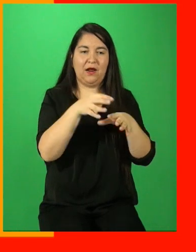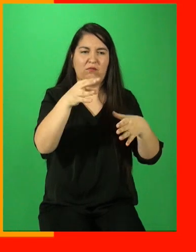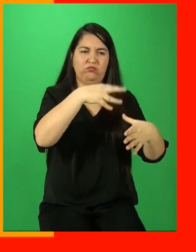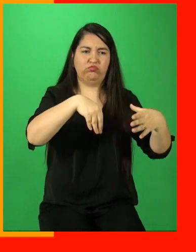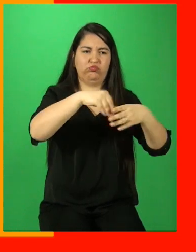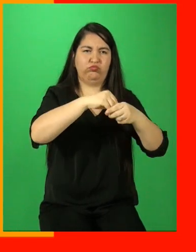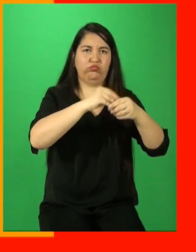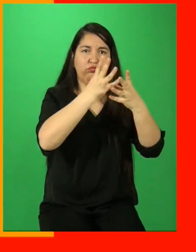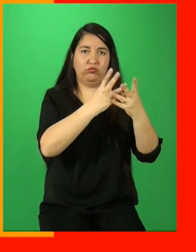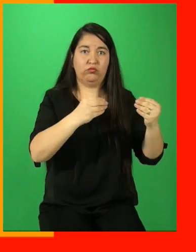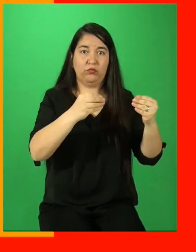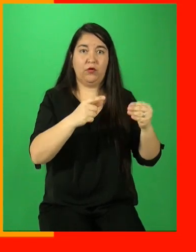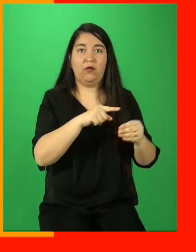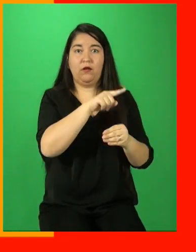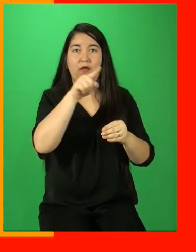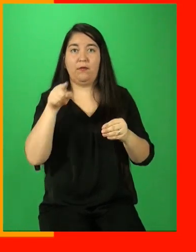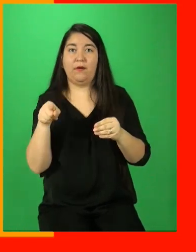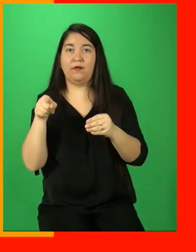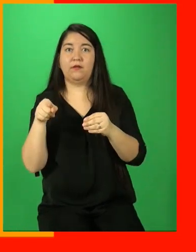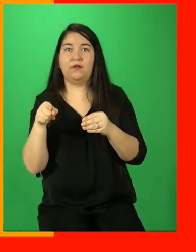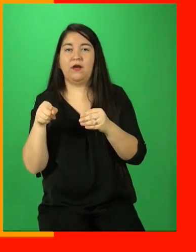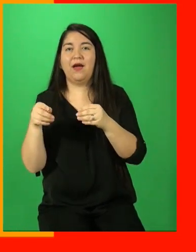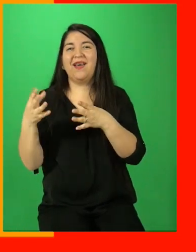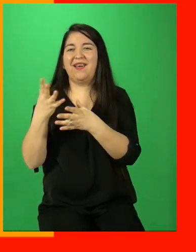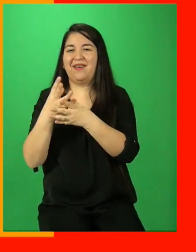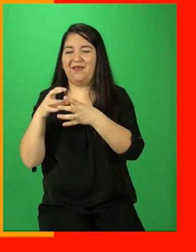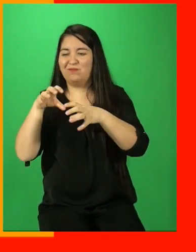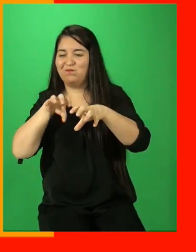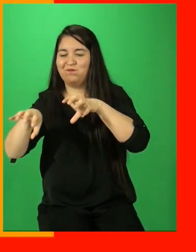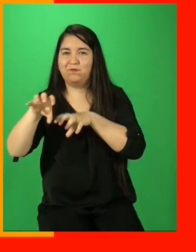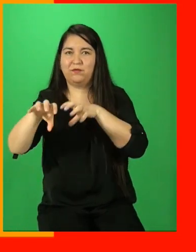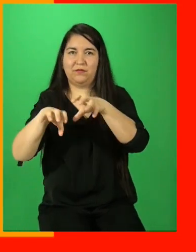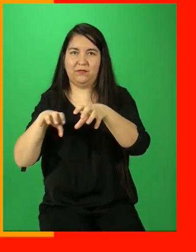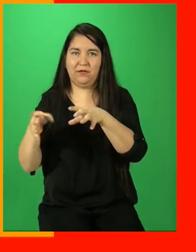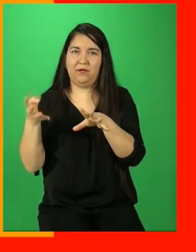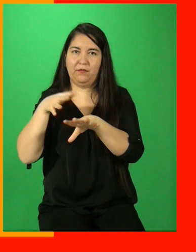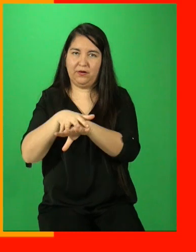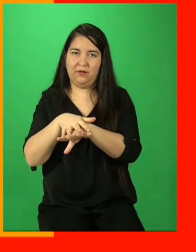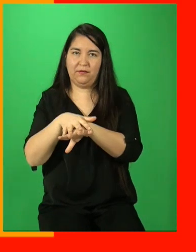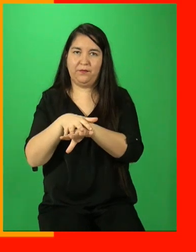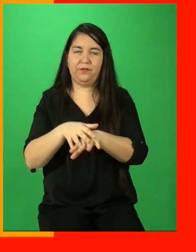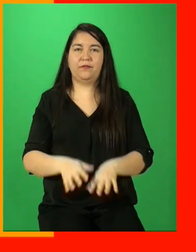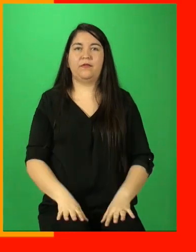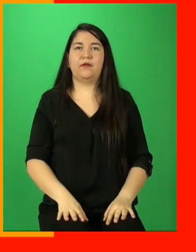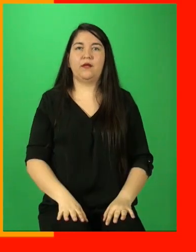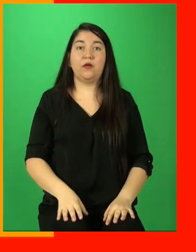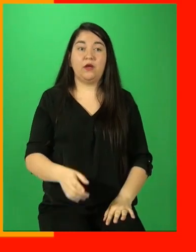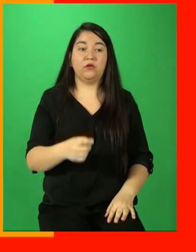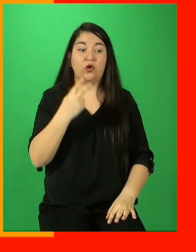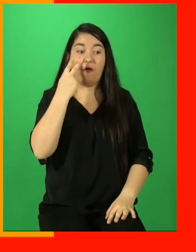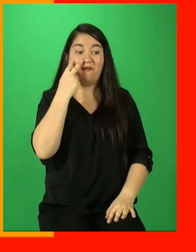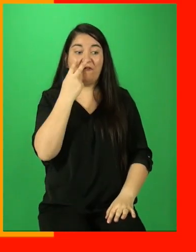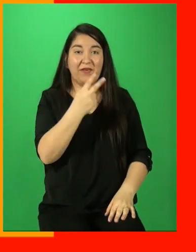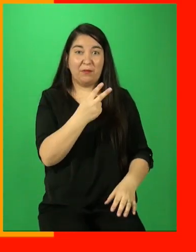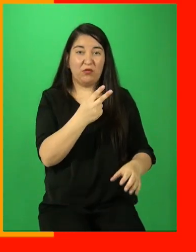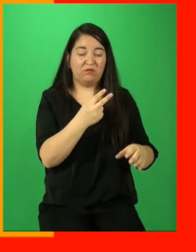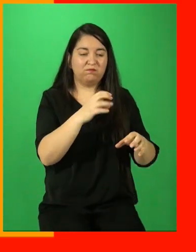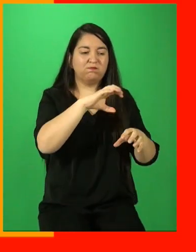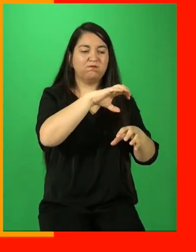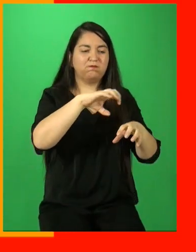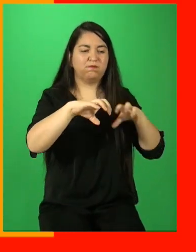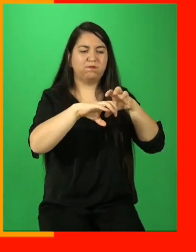heterogéneas y mezclas homogéneas. ¿Cuáles son las mezclas heterogéneas? Las que nosotros a simple vista